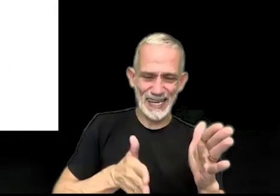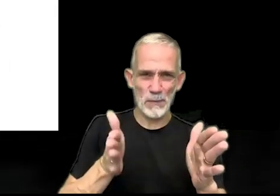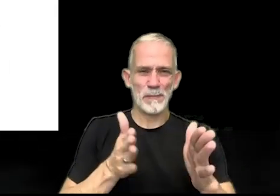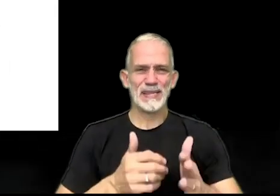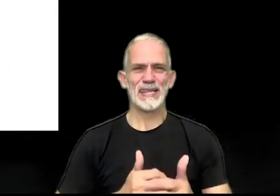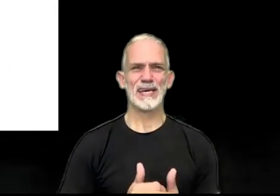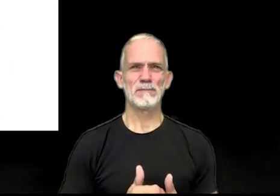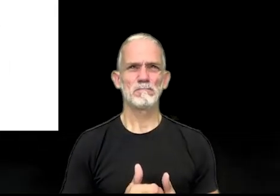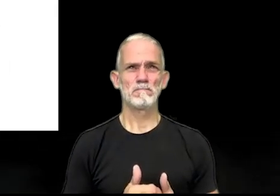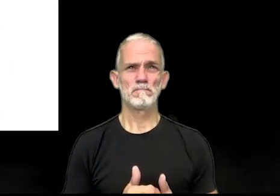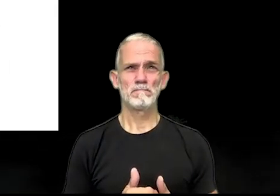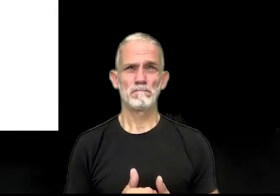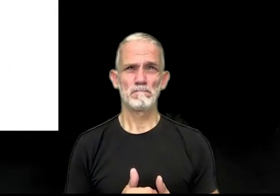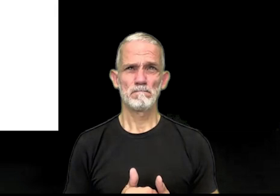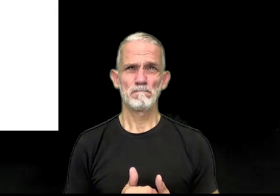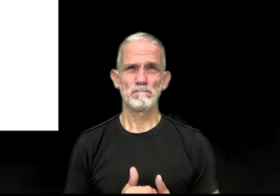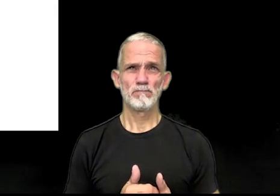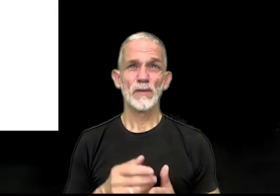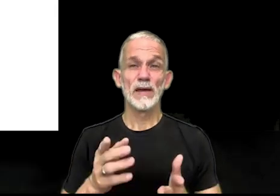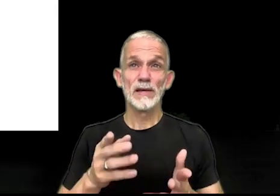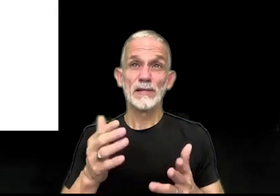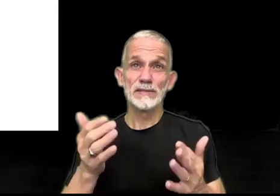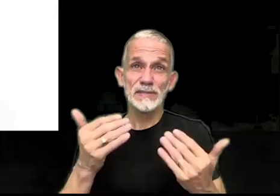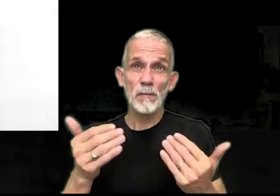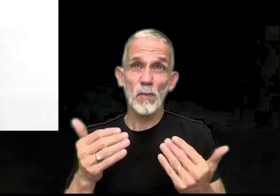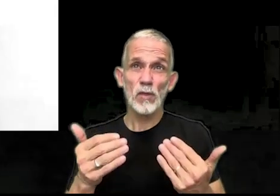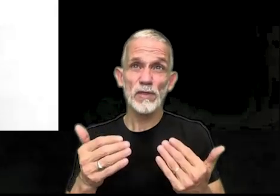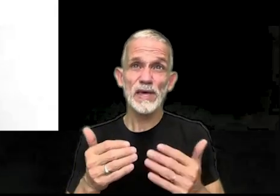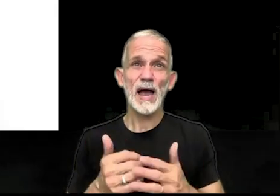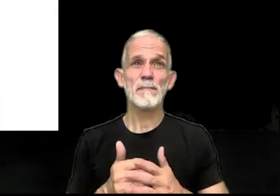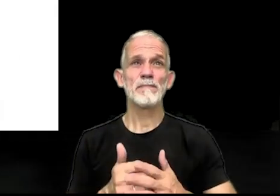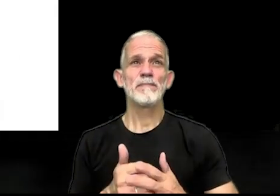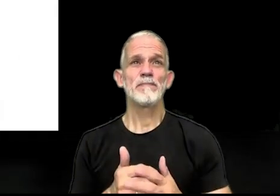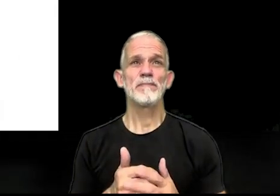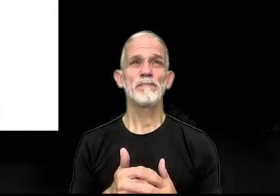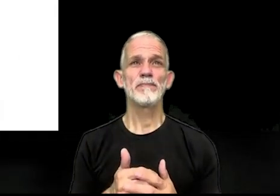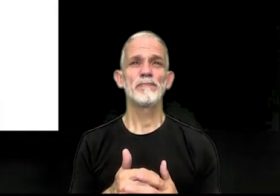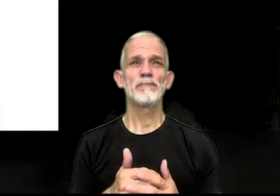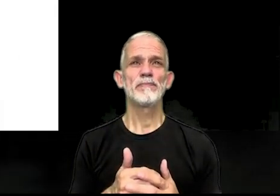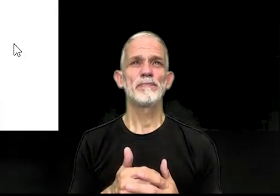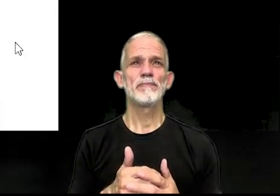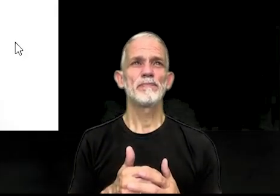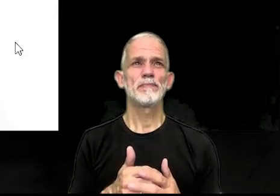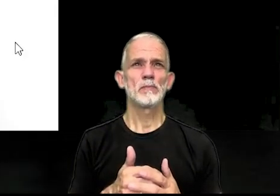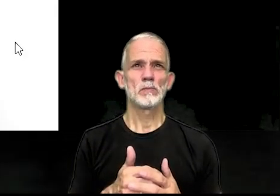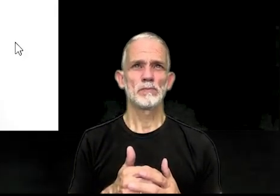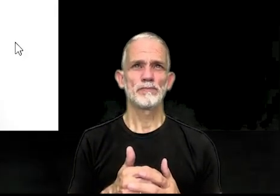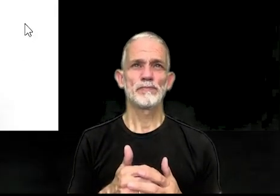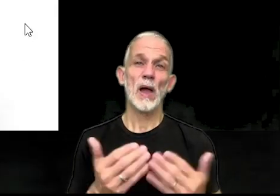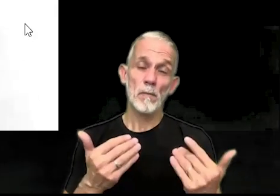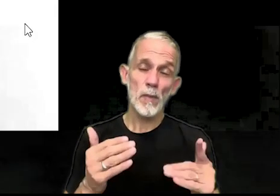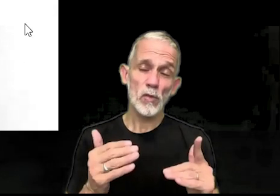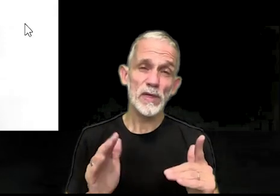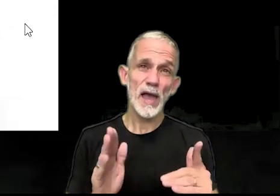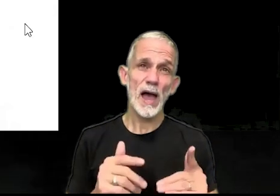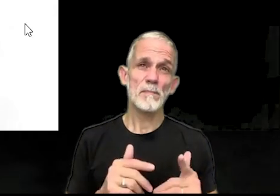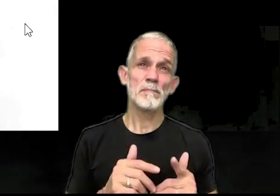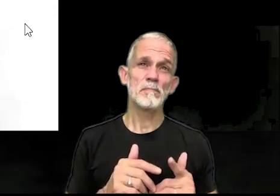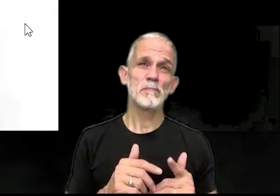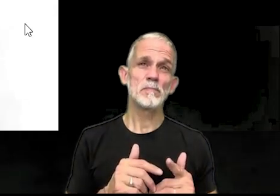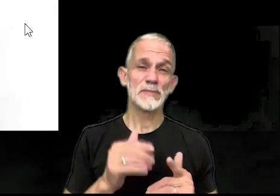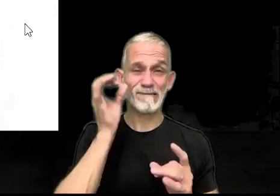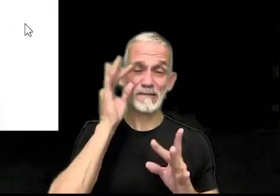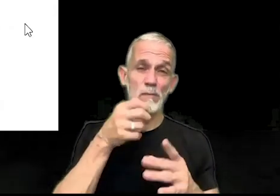video deducciones de suprimido. podían perfectamente, eh, podían